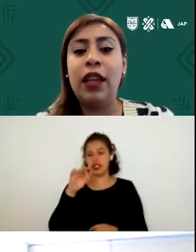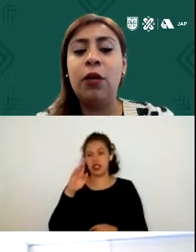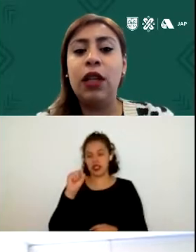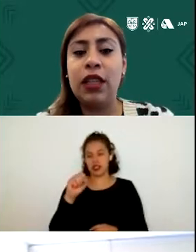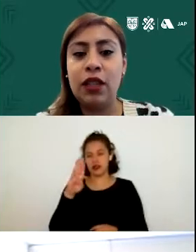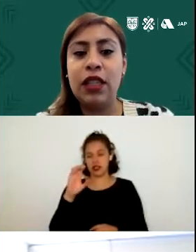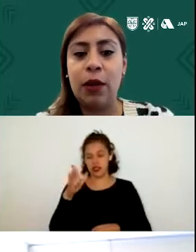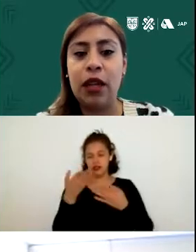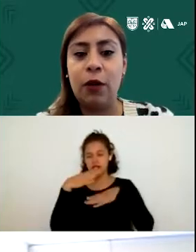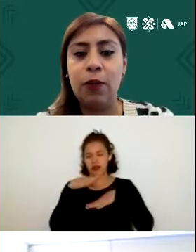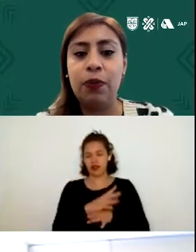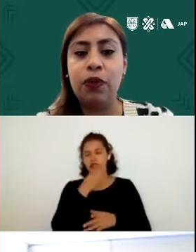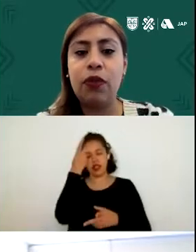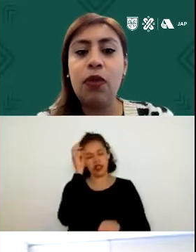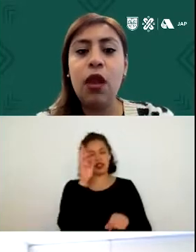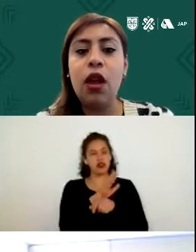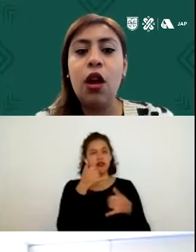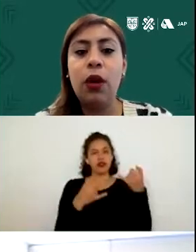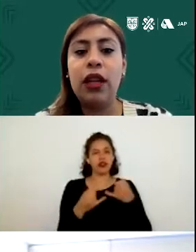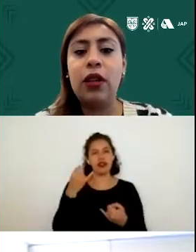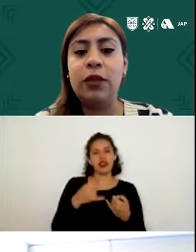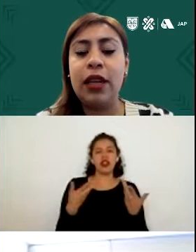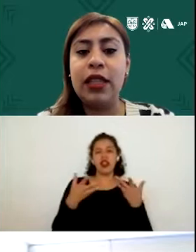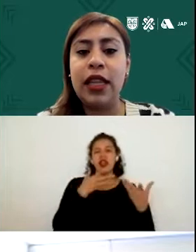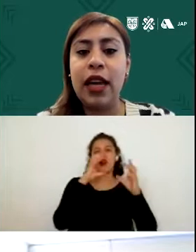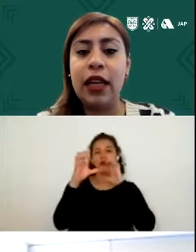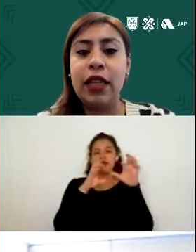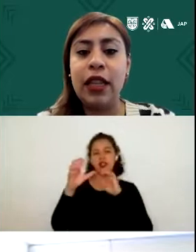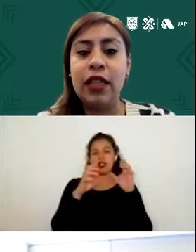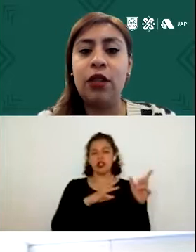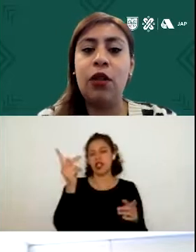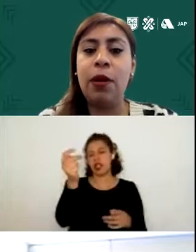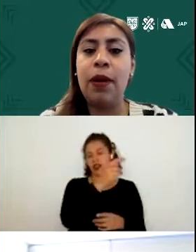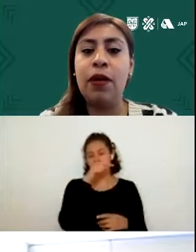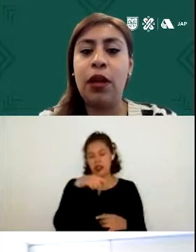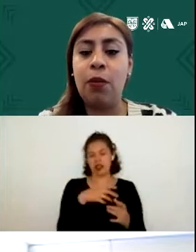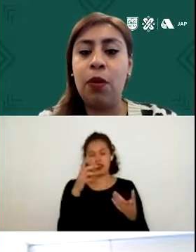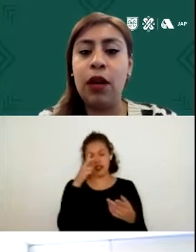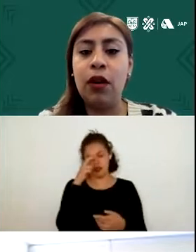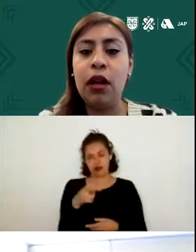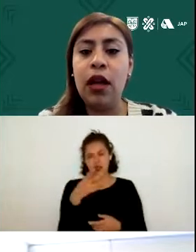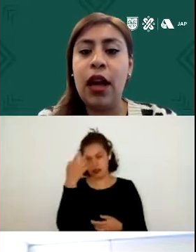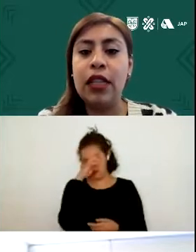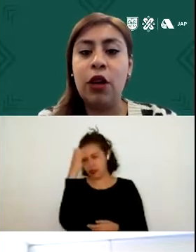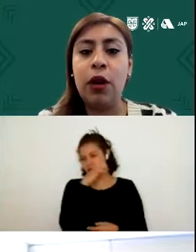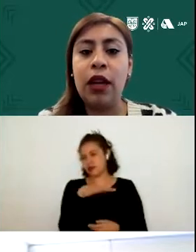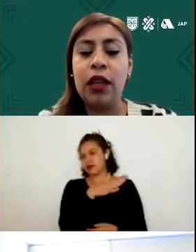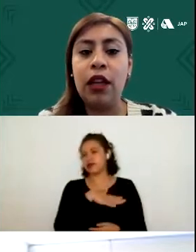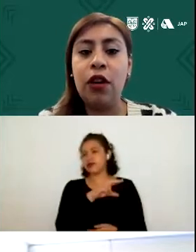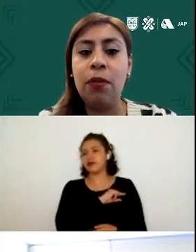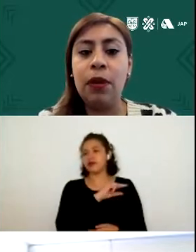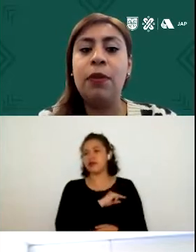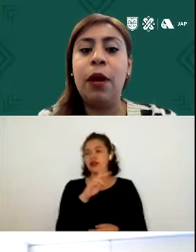Jurídica de Telecomunicaciones de México. Cuenta con experiencia en el sector privado y público, así como